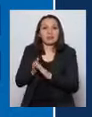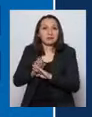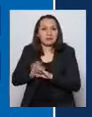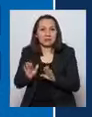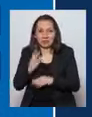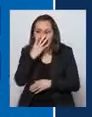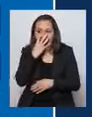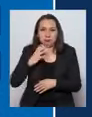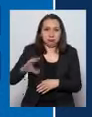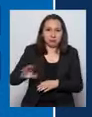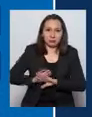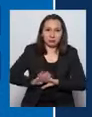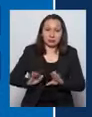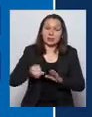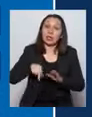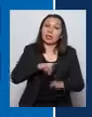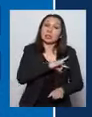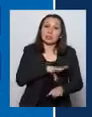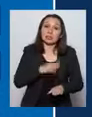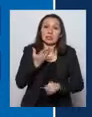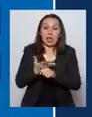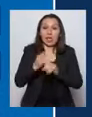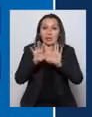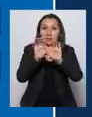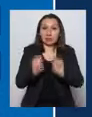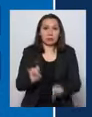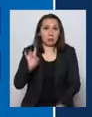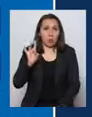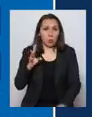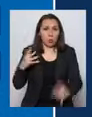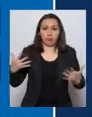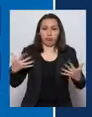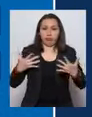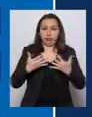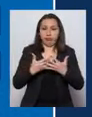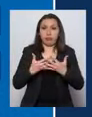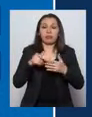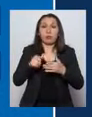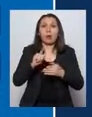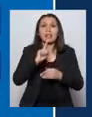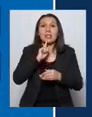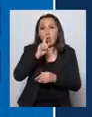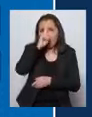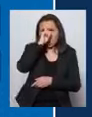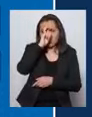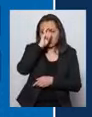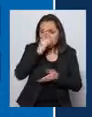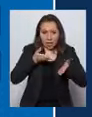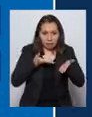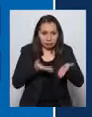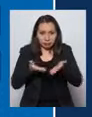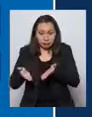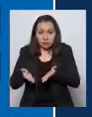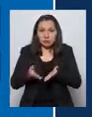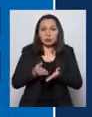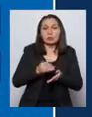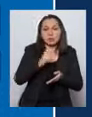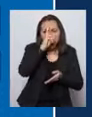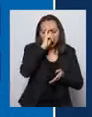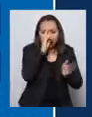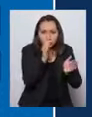en nuestro país que tenemos un sistema único integrado de atención tanto de la atención